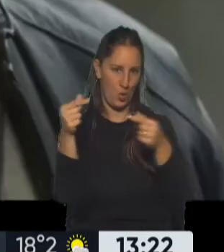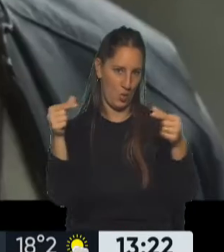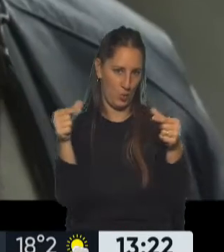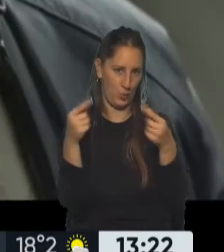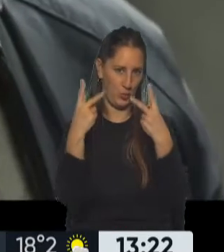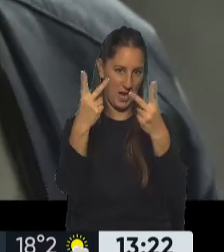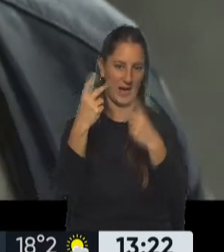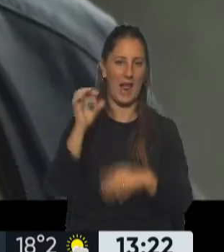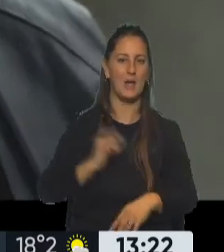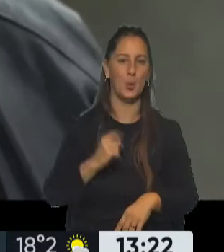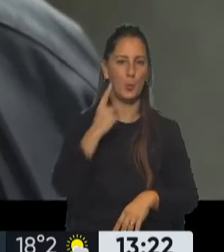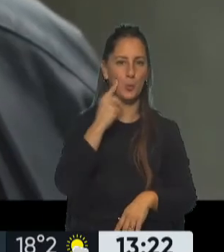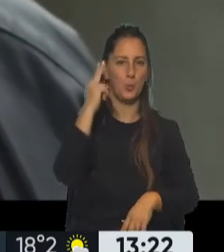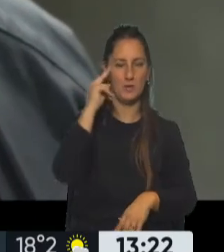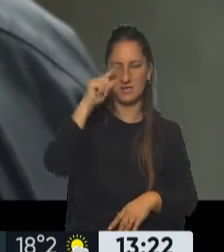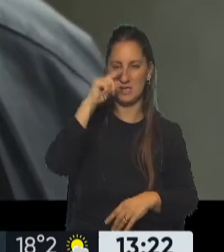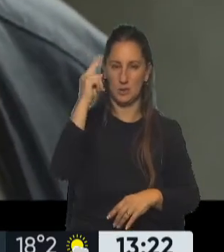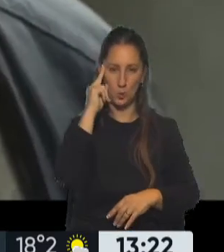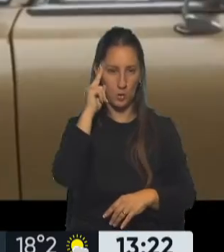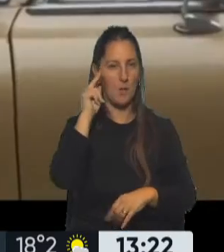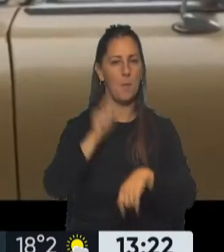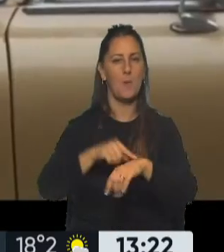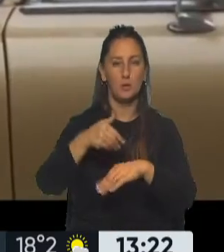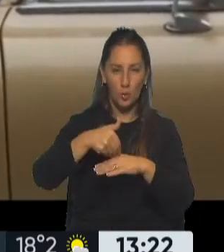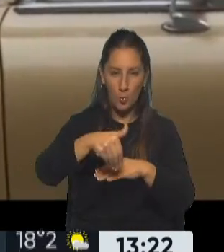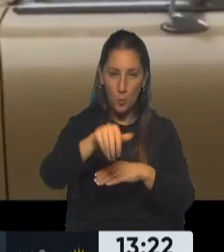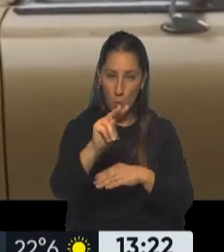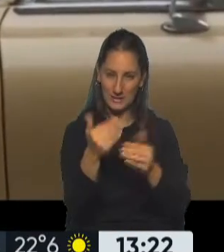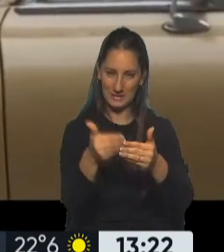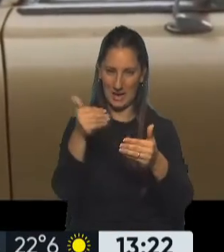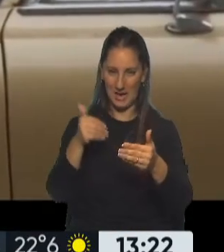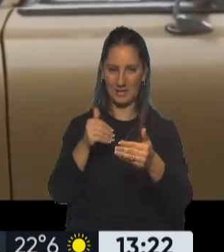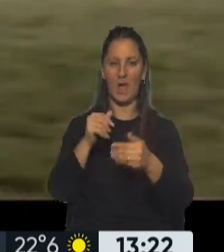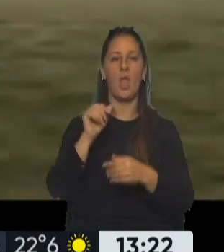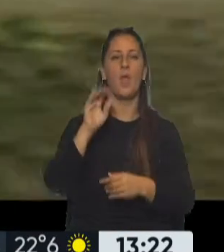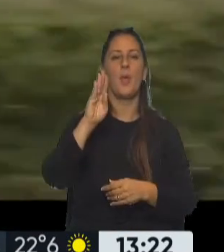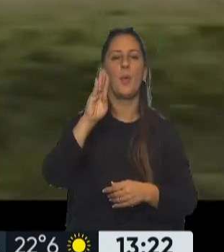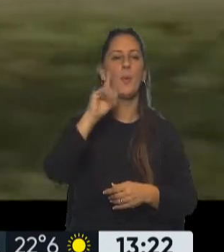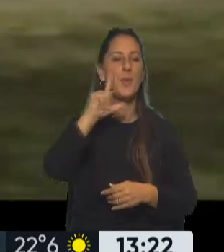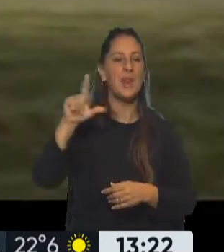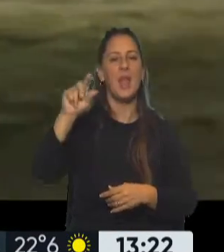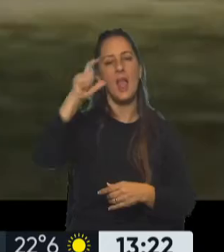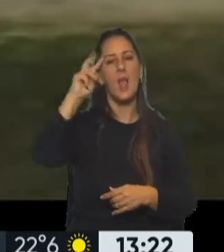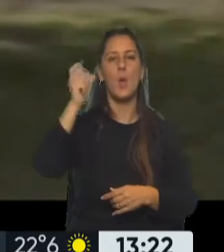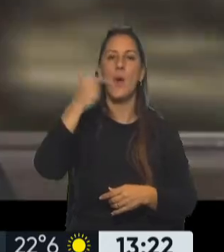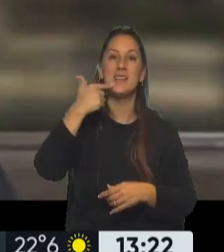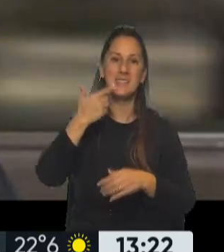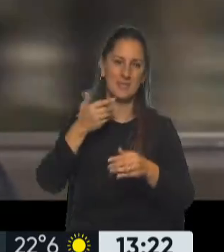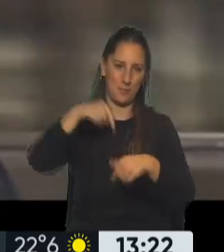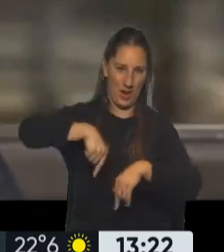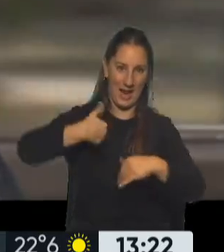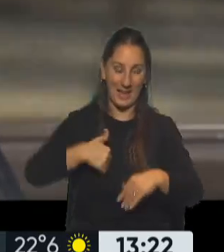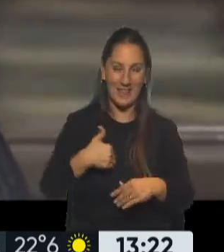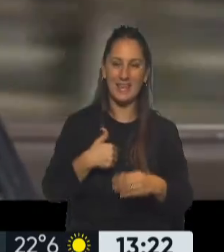año 79, poquito tiempo antes de su muerte. Es el paso de Bill Evans por Argentina, pero en el tono maravilloso que le